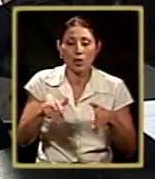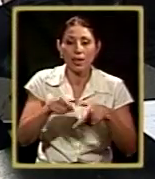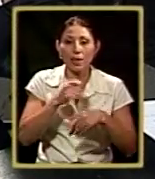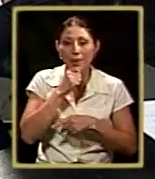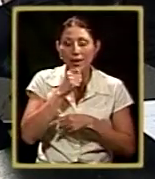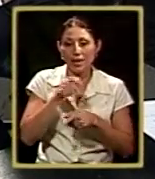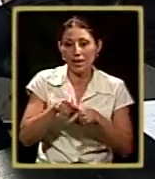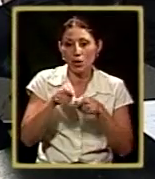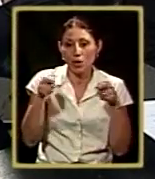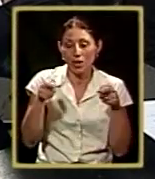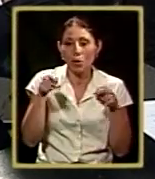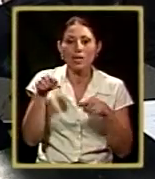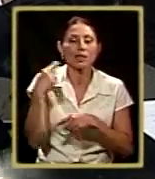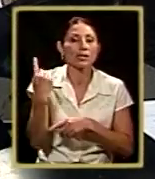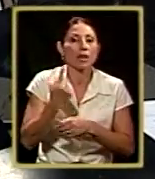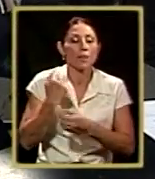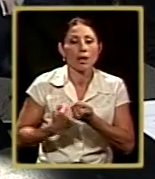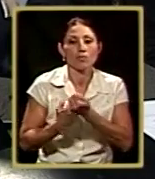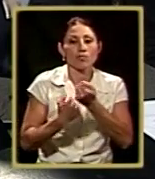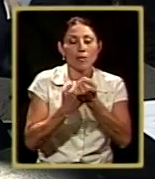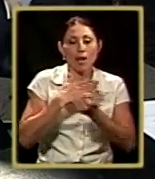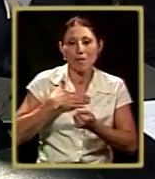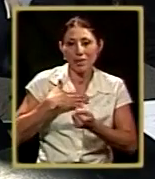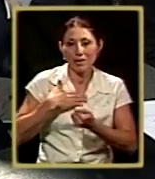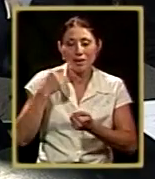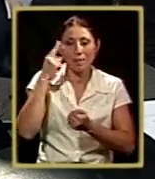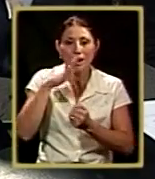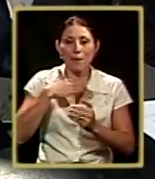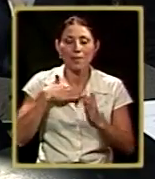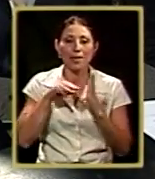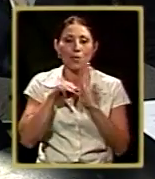vida, a la que siempre le voy a agradecer, y para mí es un modelo